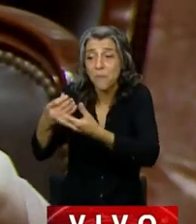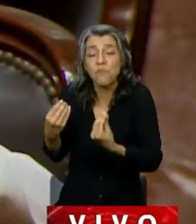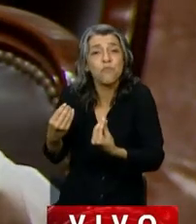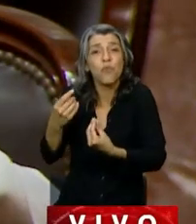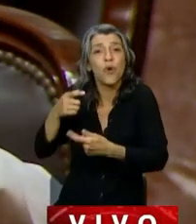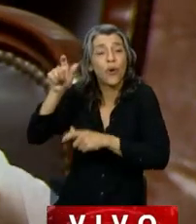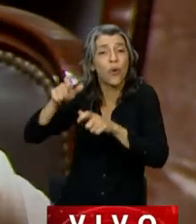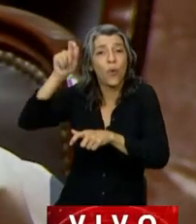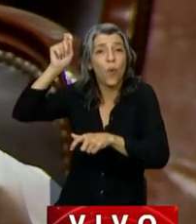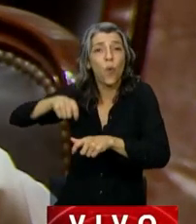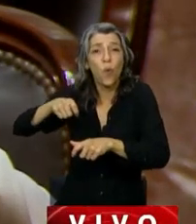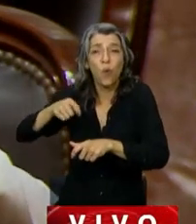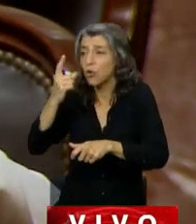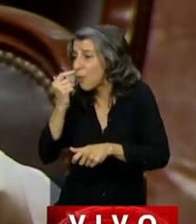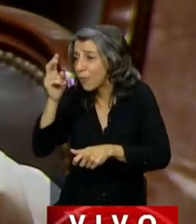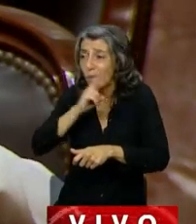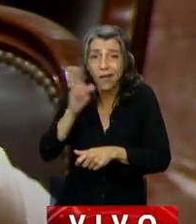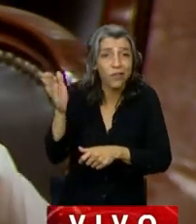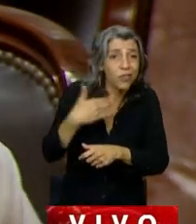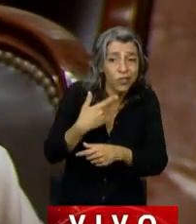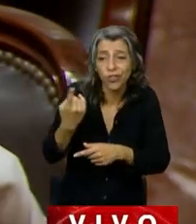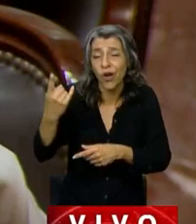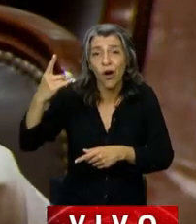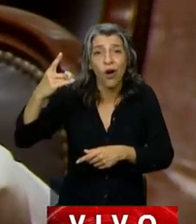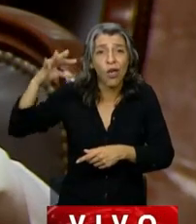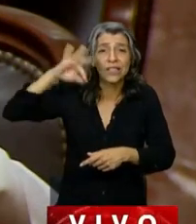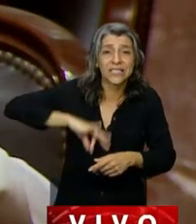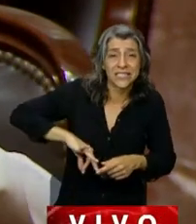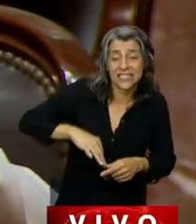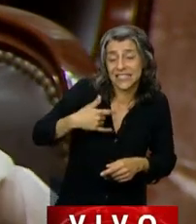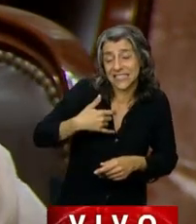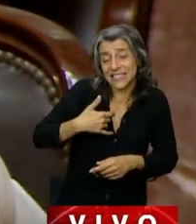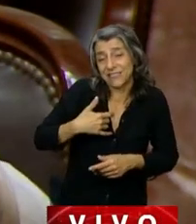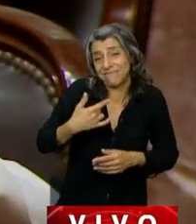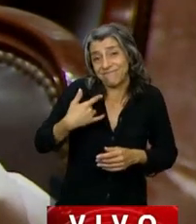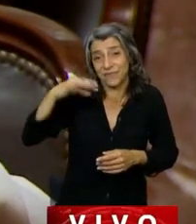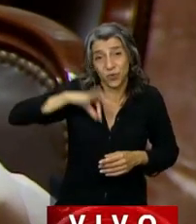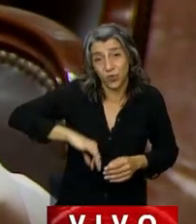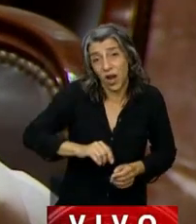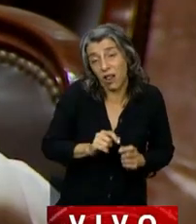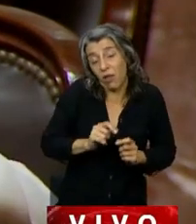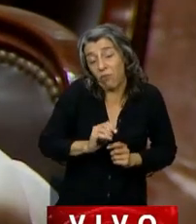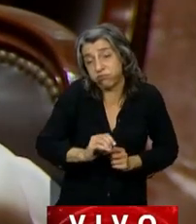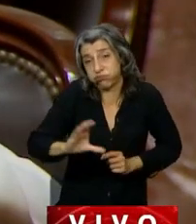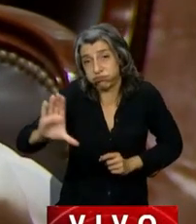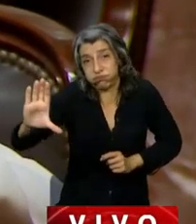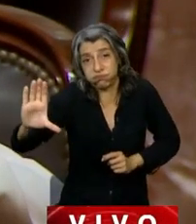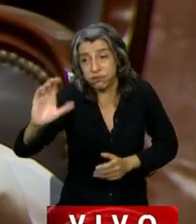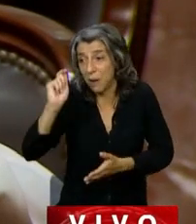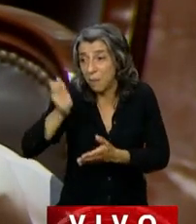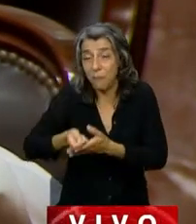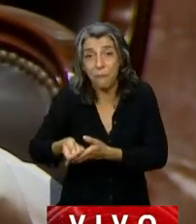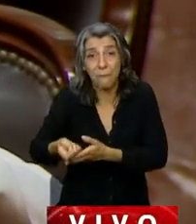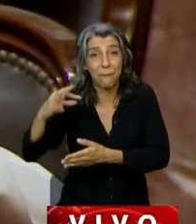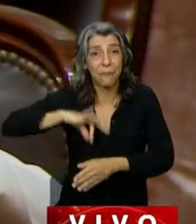juezas ganan cifras millonarias de 6 ceritos, no tienen que pagar ganancias? ¿Y eso no es